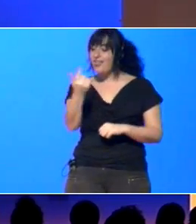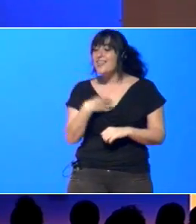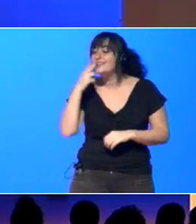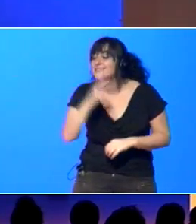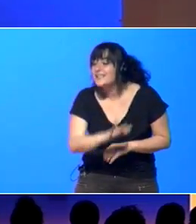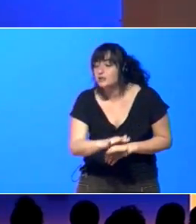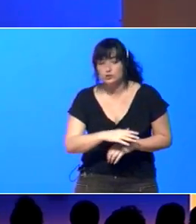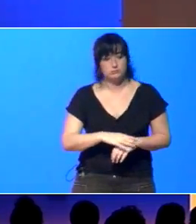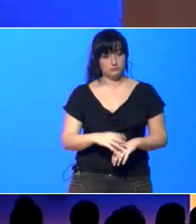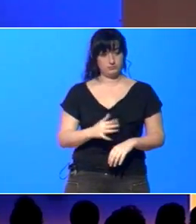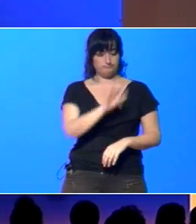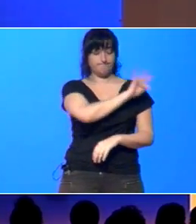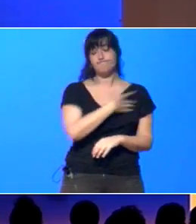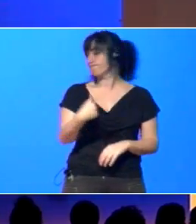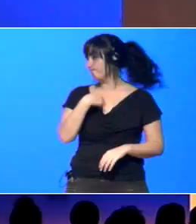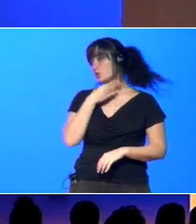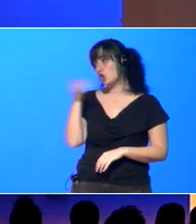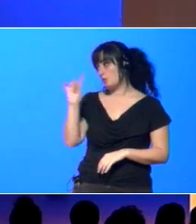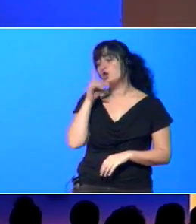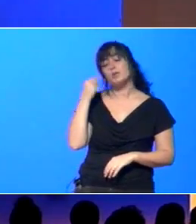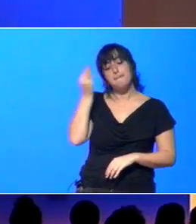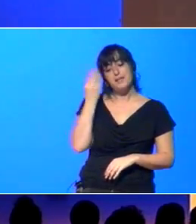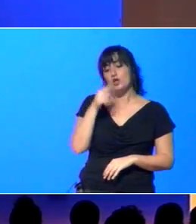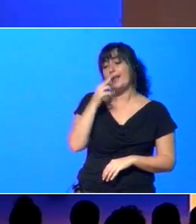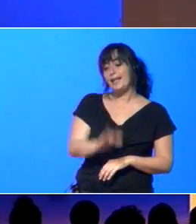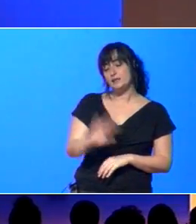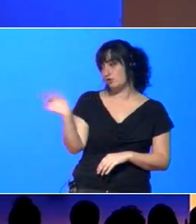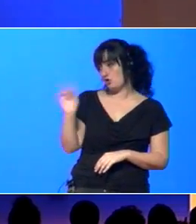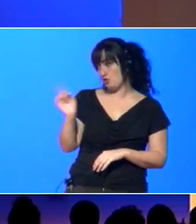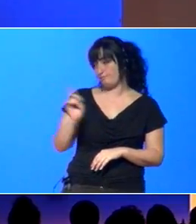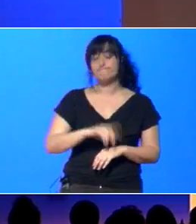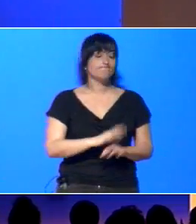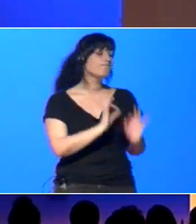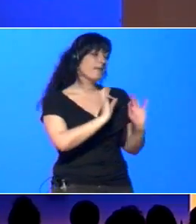No me gustó porque me parece que no son niños. Eso es. Entonces,